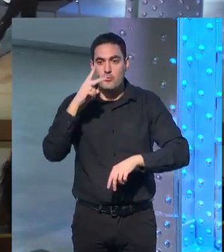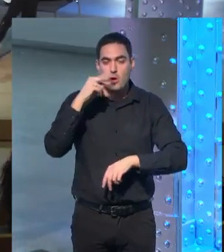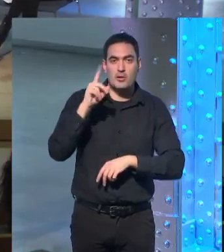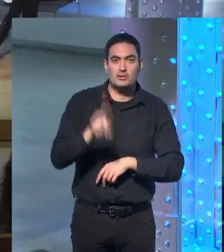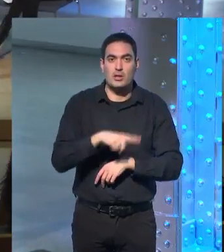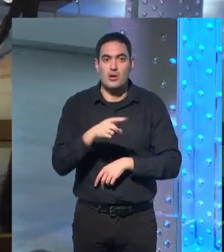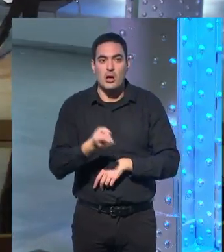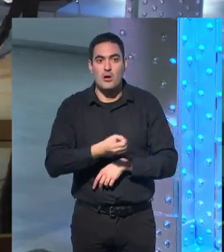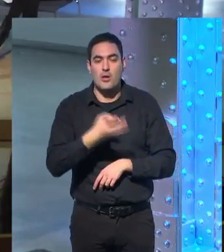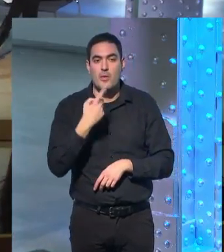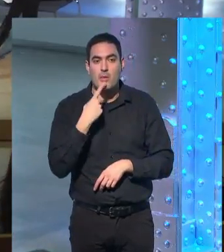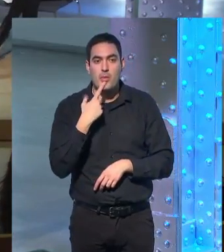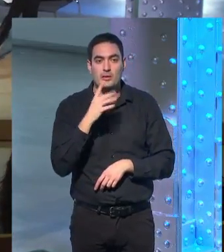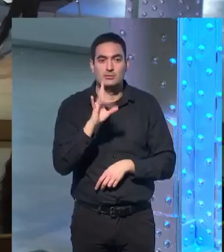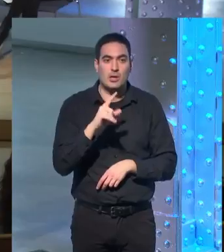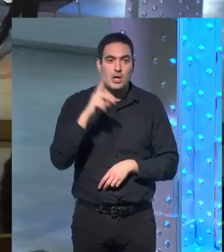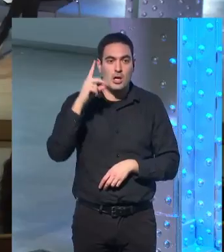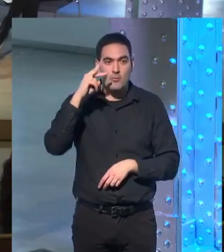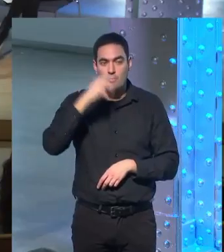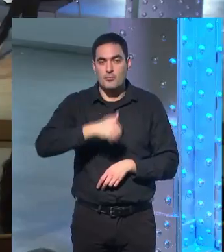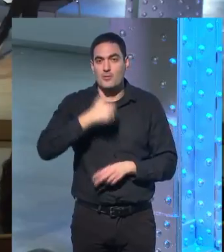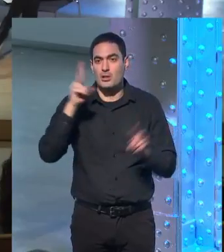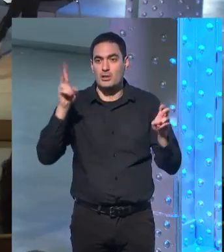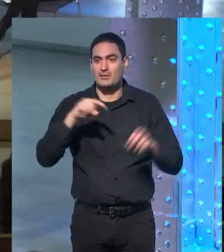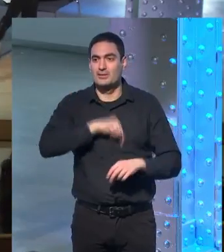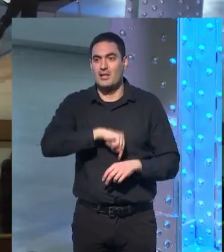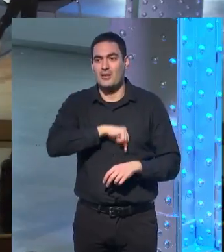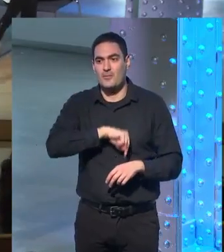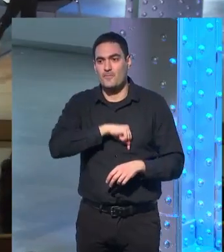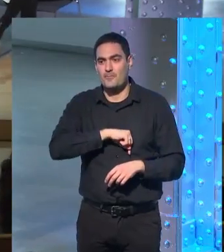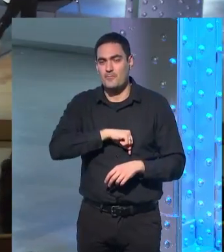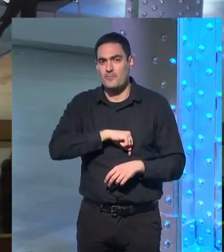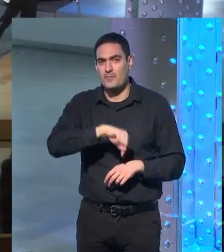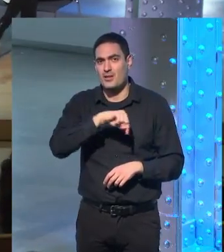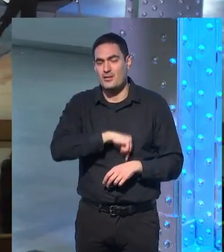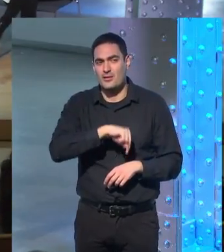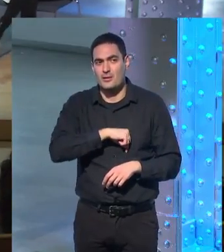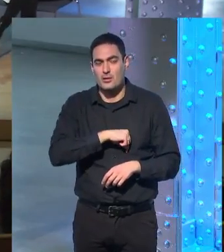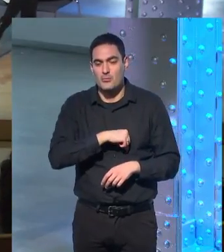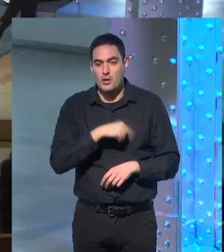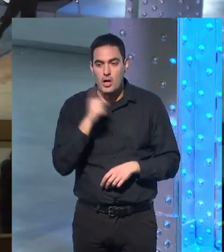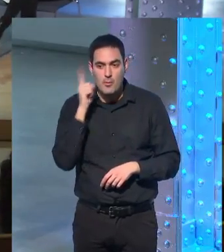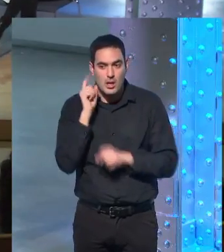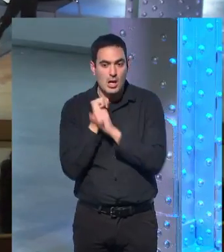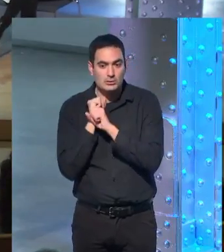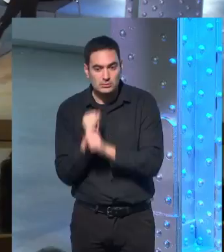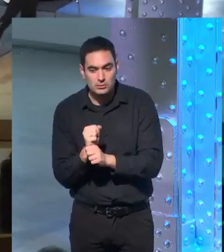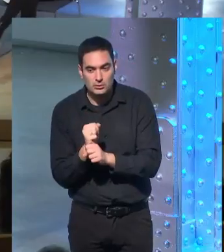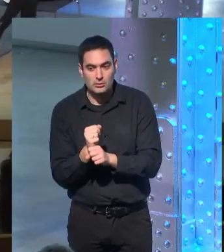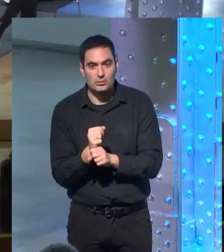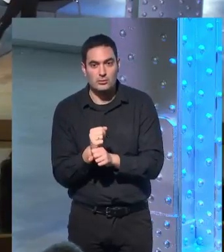Pocos dices que... Les preocupa más, tienen la sensación que se van a volver adictos. No puede estar sin el móvil. Y